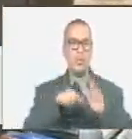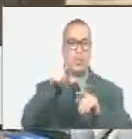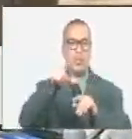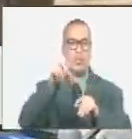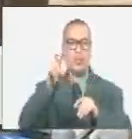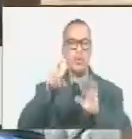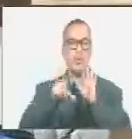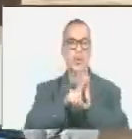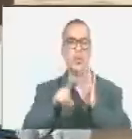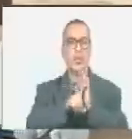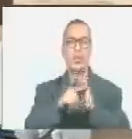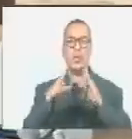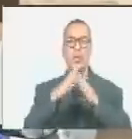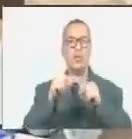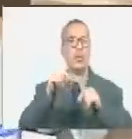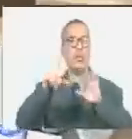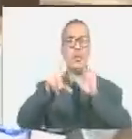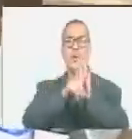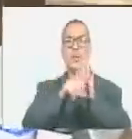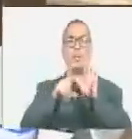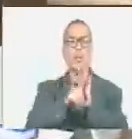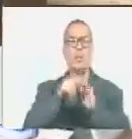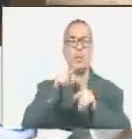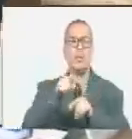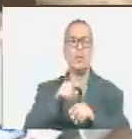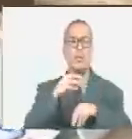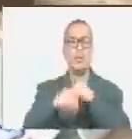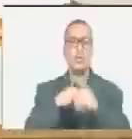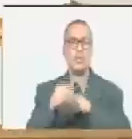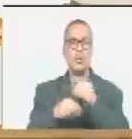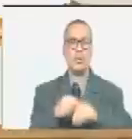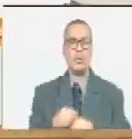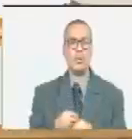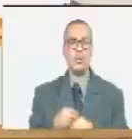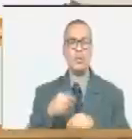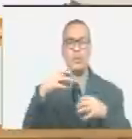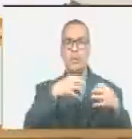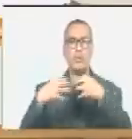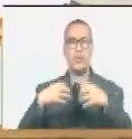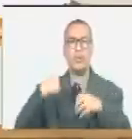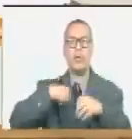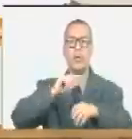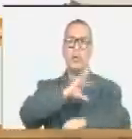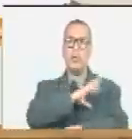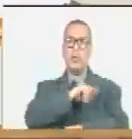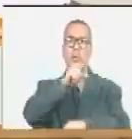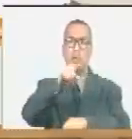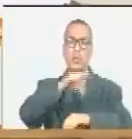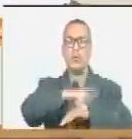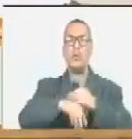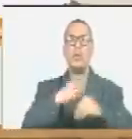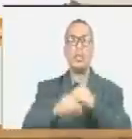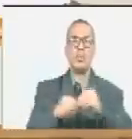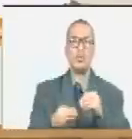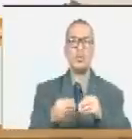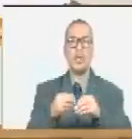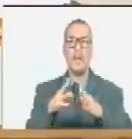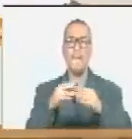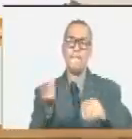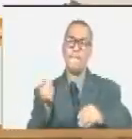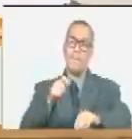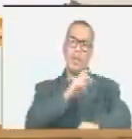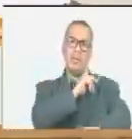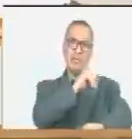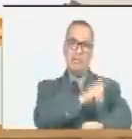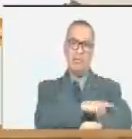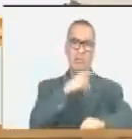ley todas las leyes relacionadas con la lucha contra la corrupción para hacerlas más enérgicas y